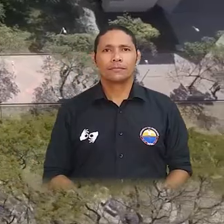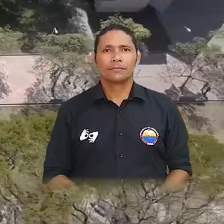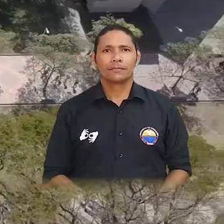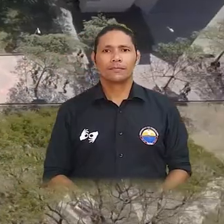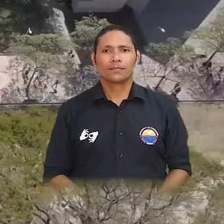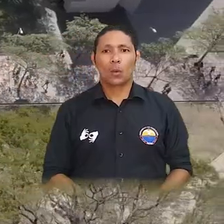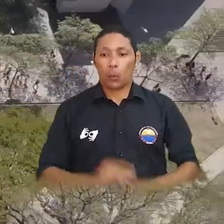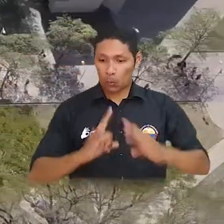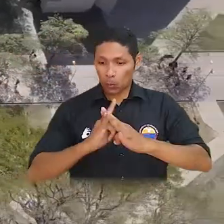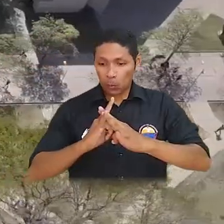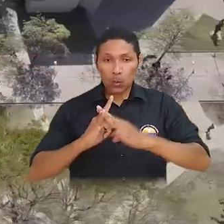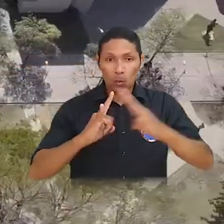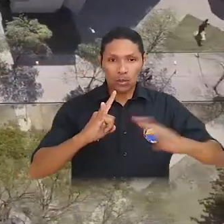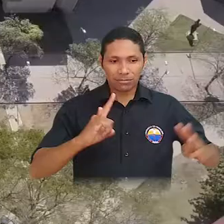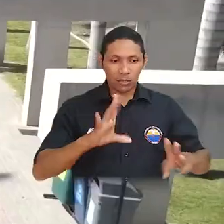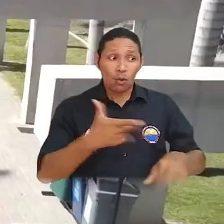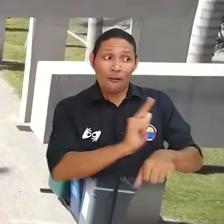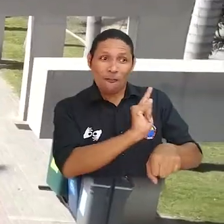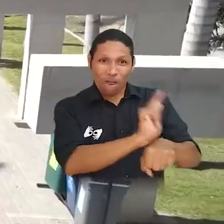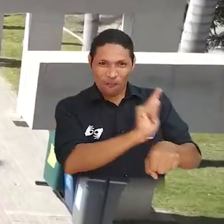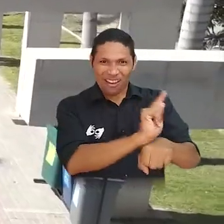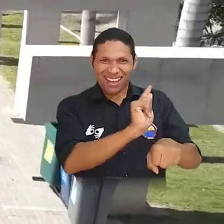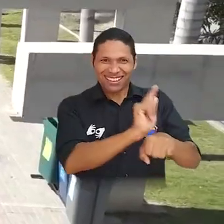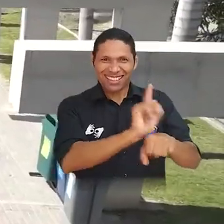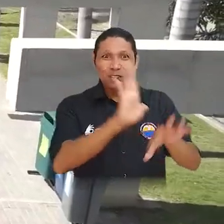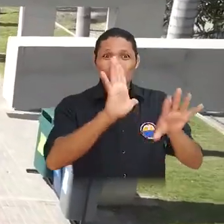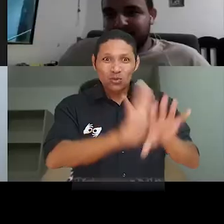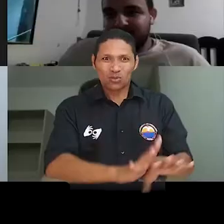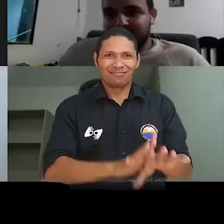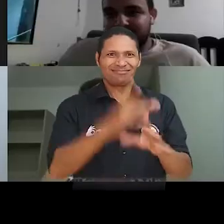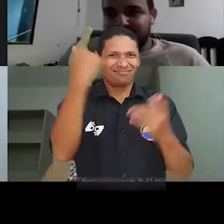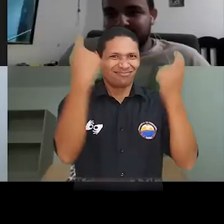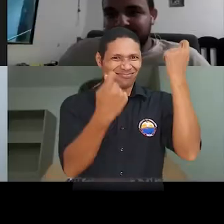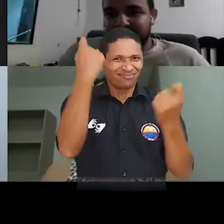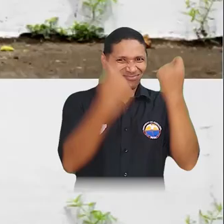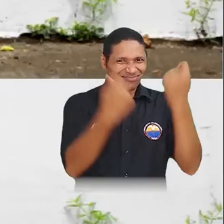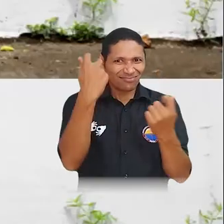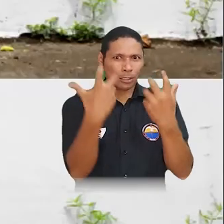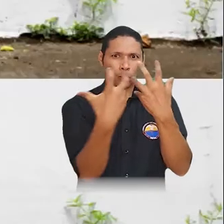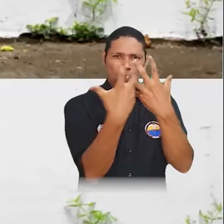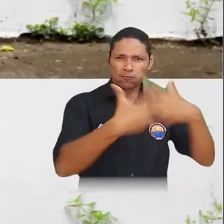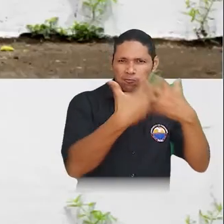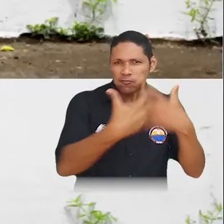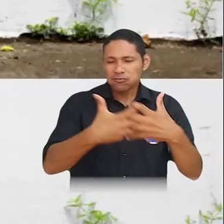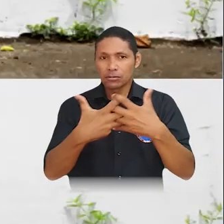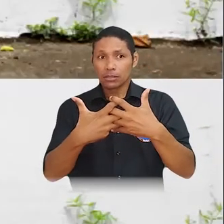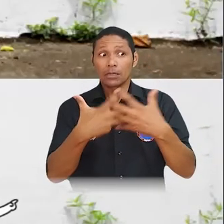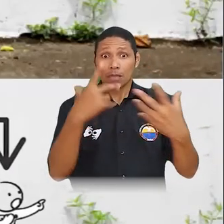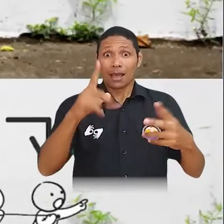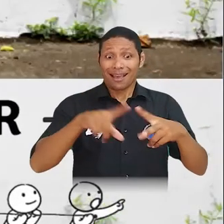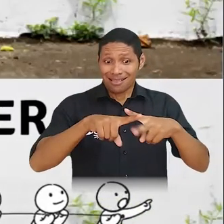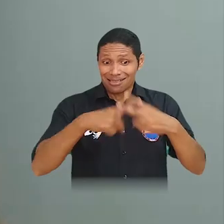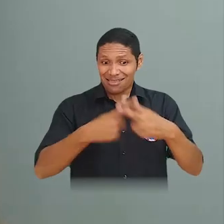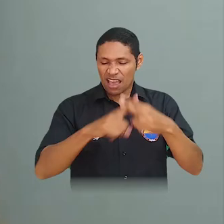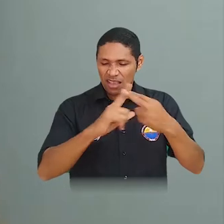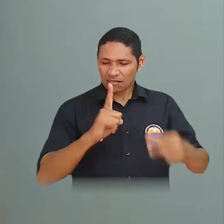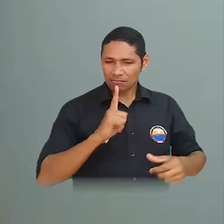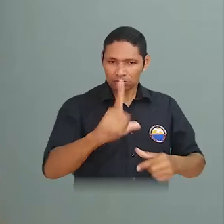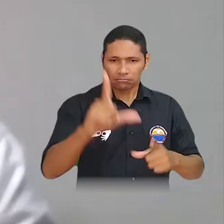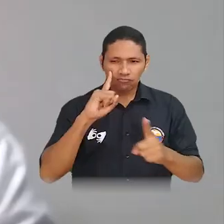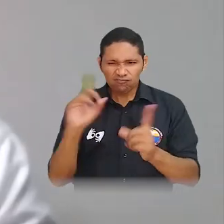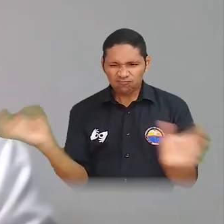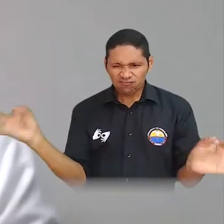La Universidad del Magdalena, a través de la Facultad de Ciencias Empresariales y Económicas, llevó a cabo un taller de liderazgo con